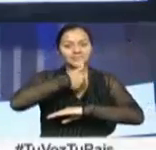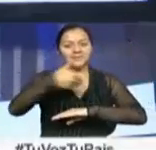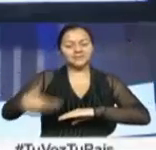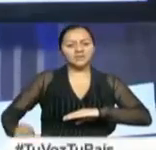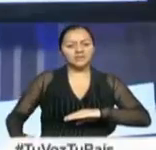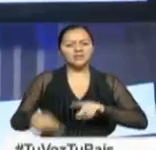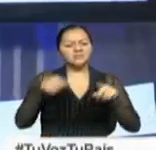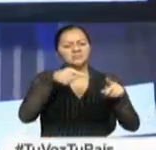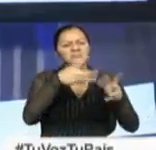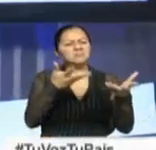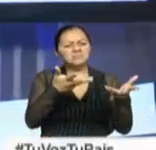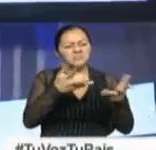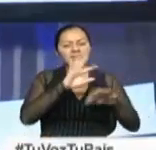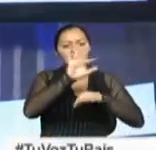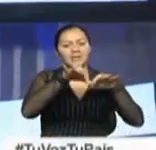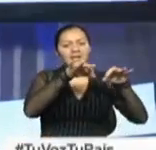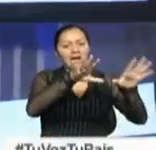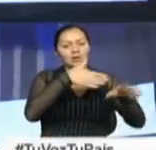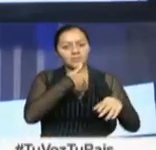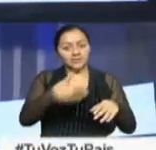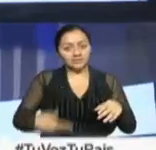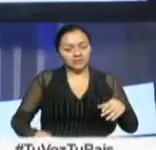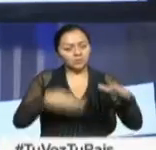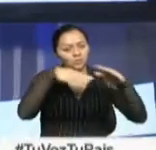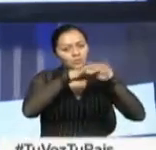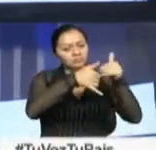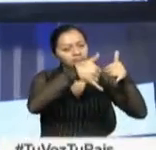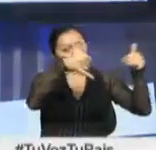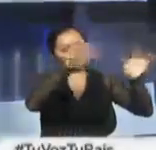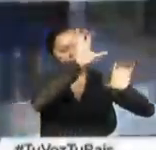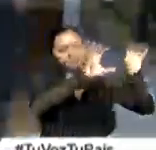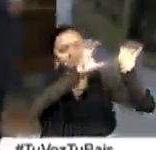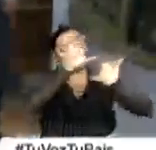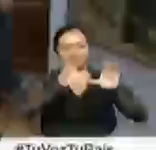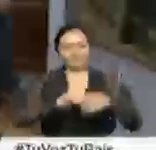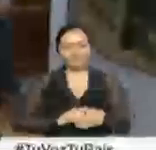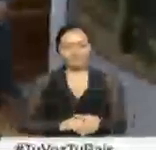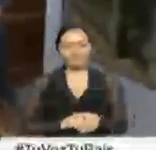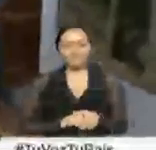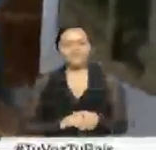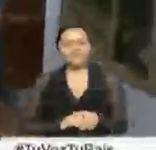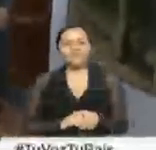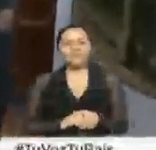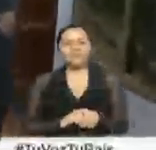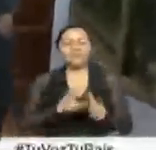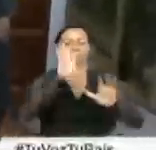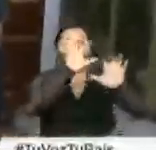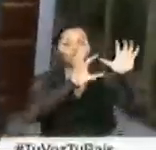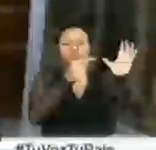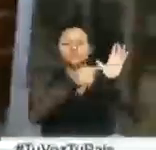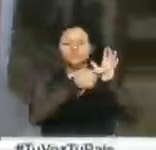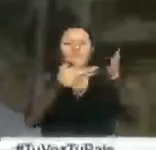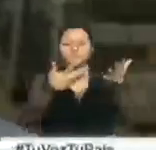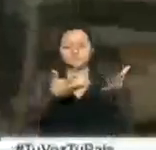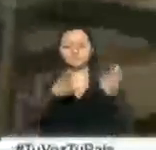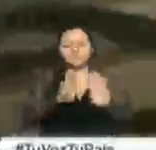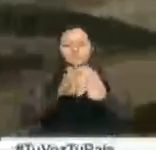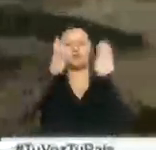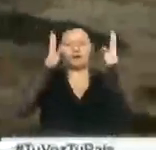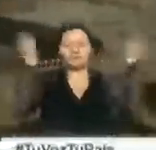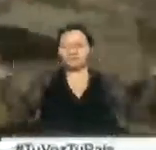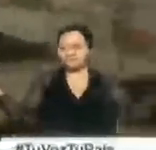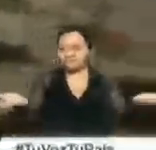regalos que el primer mandatario ha recibido a lo largo de su mandato. El flamante Museo de Carondelet abrió sus puertas